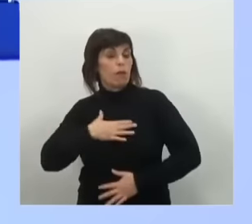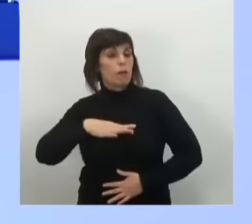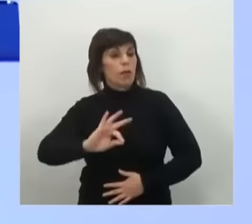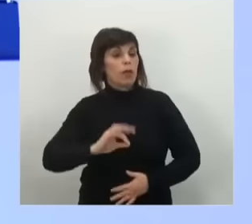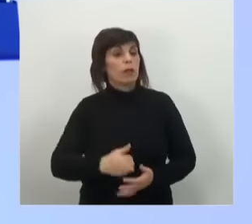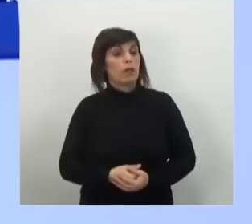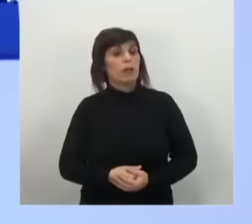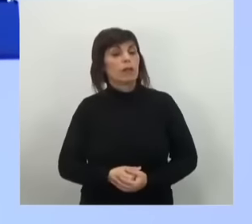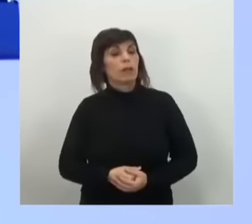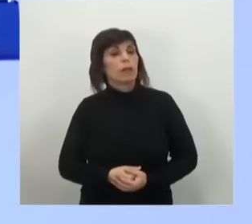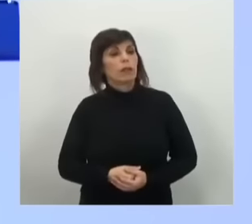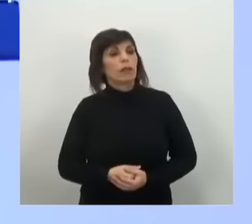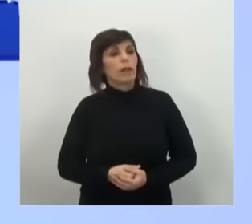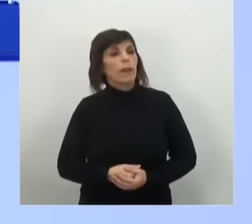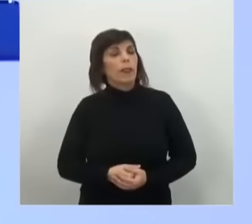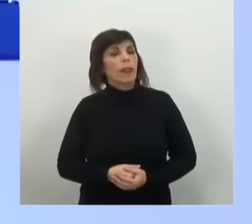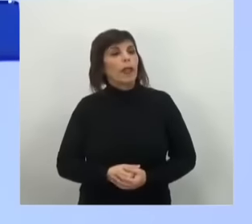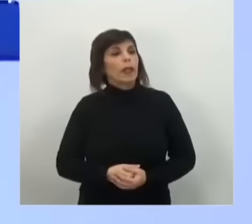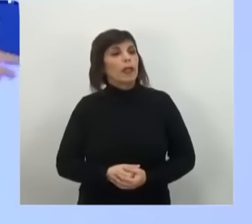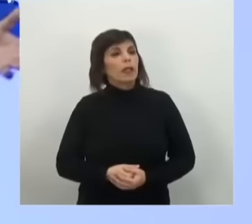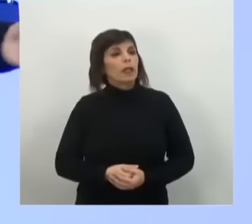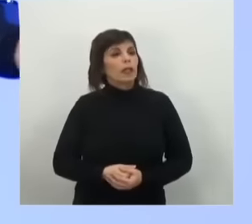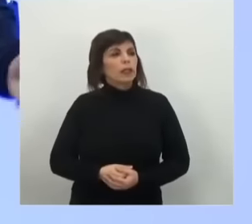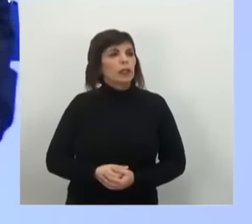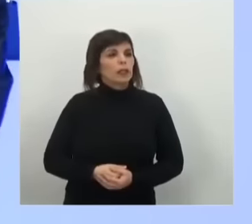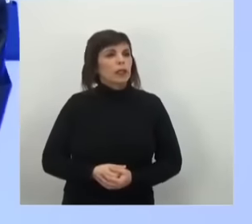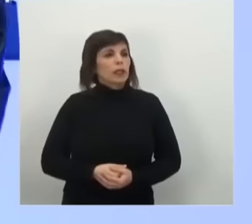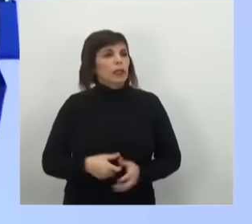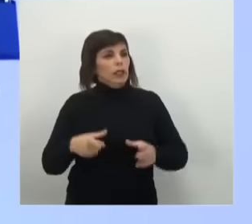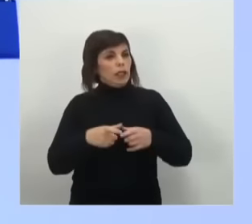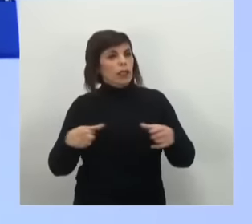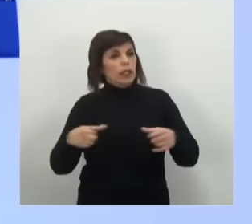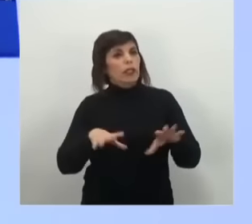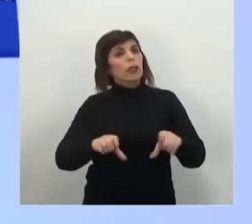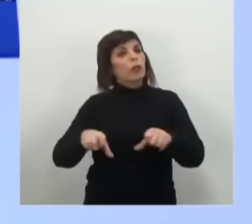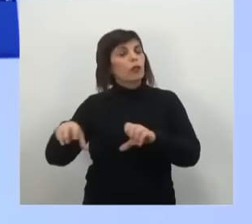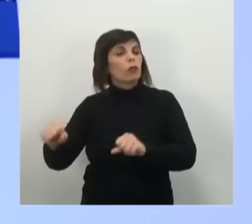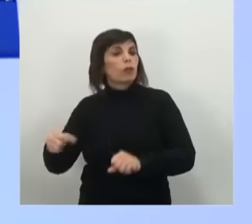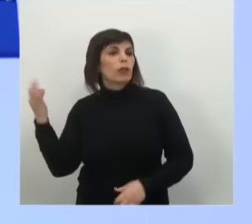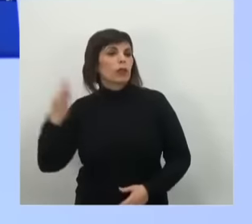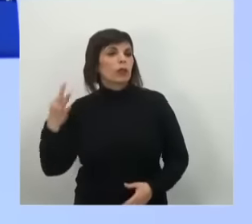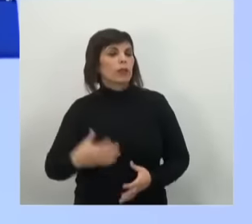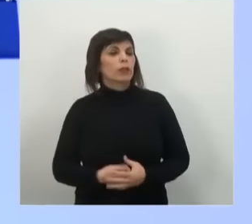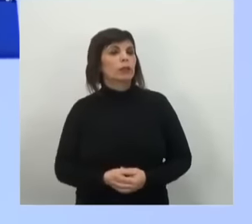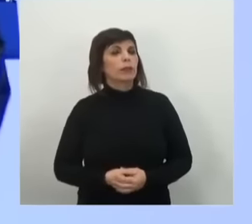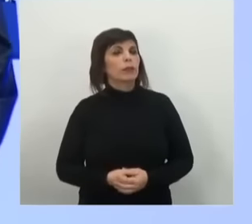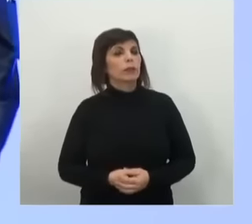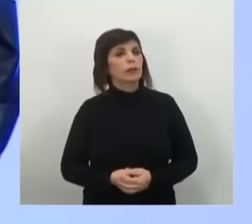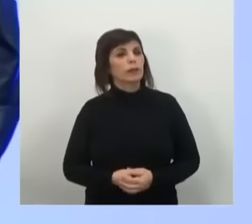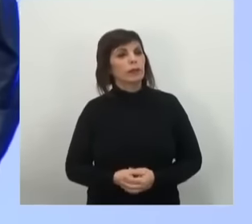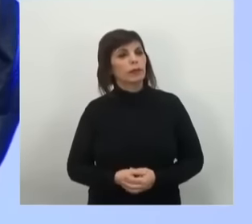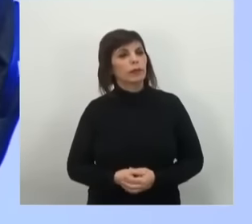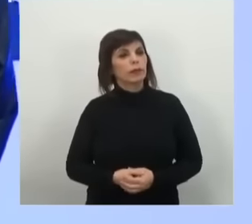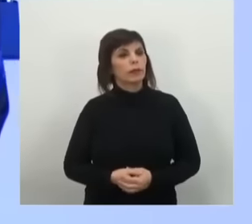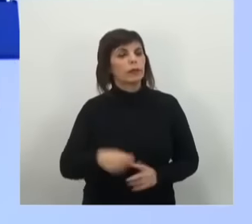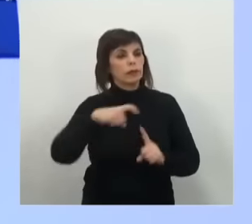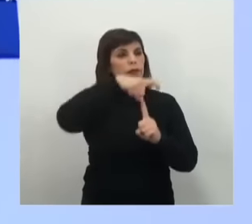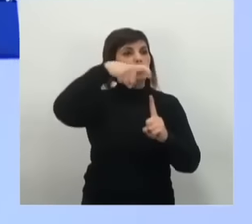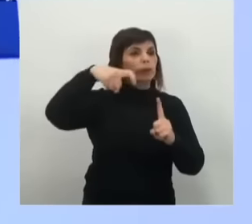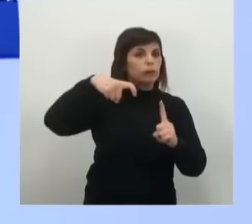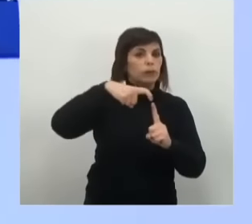Sí el foro está limitado y os tenéis que espabilar de acuerdo queridos bien todos los años